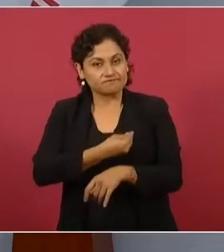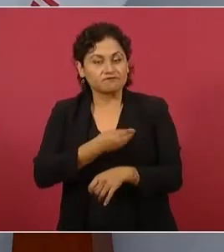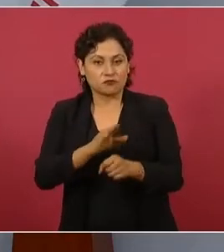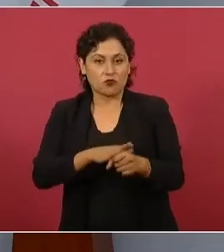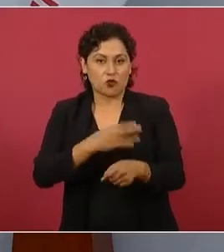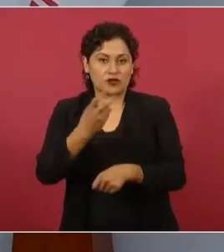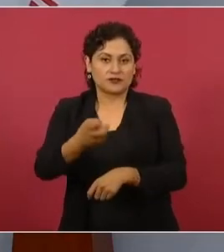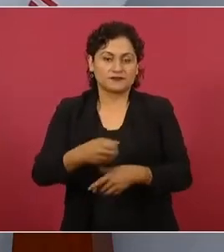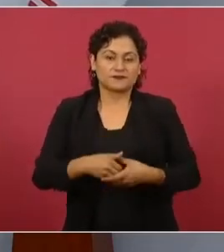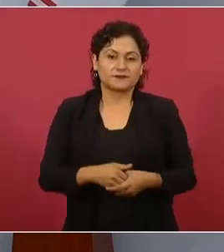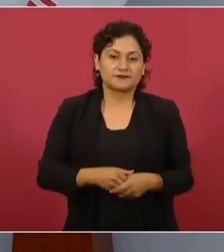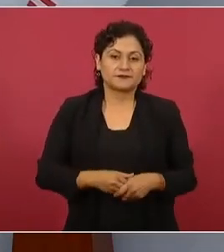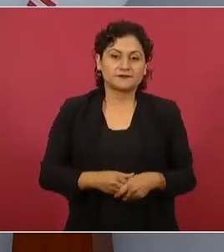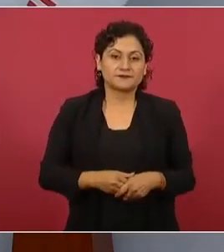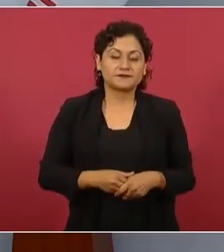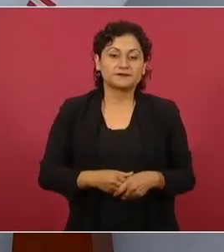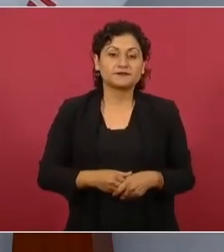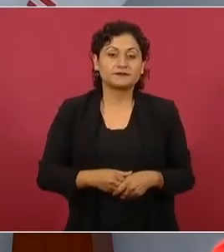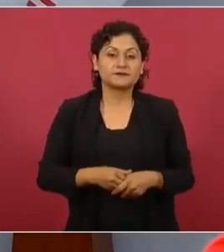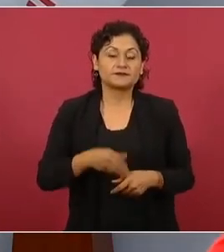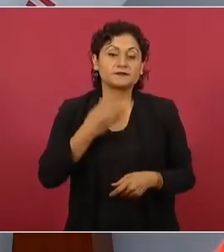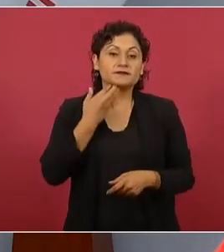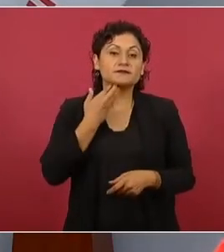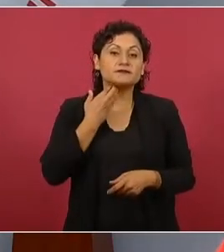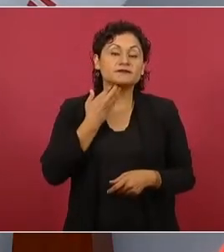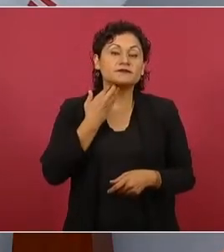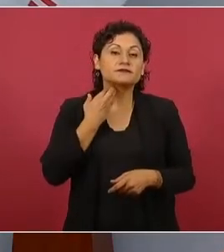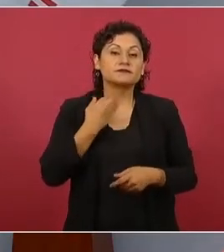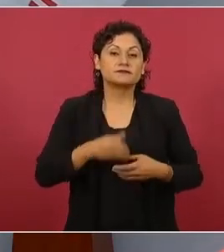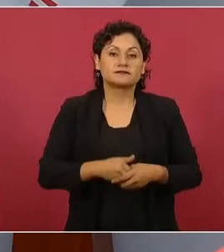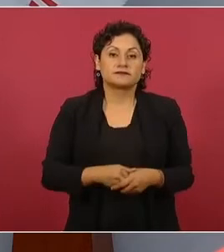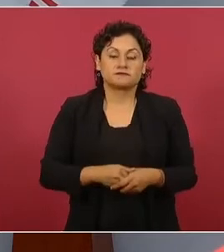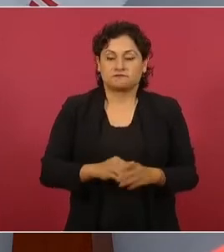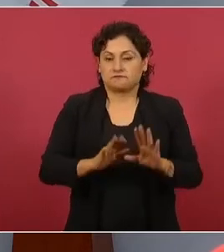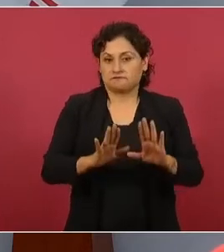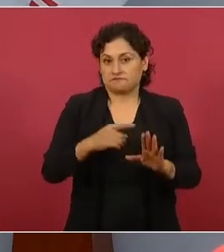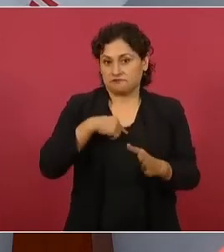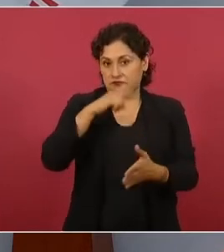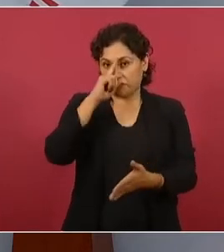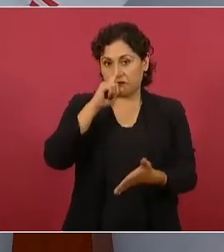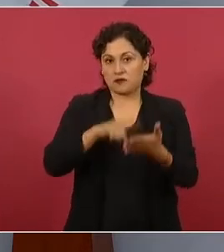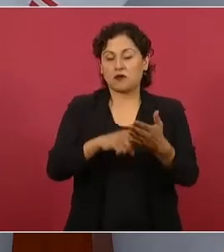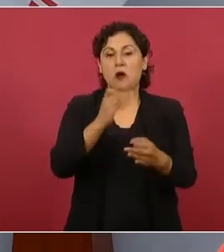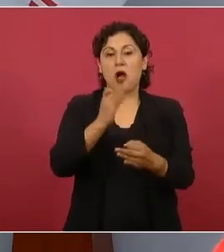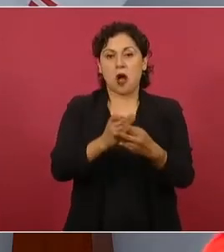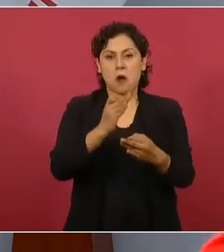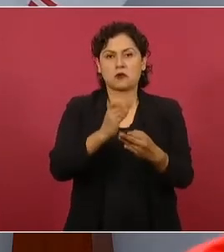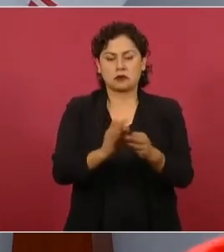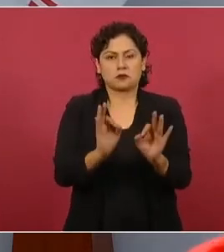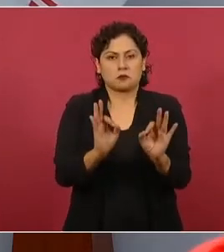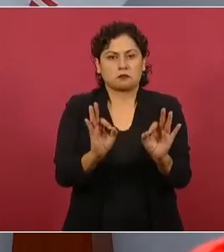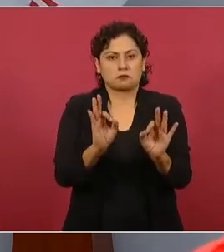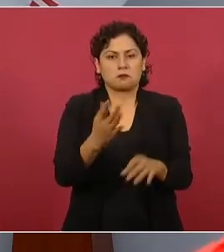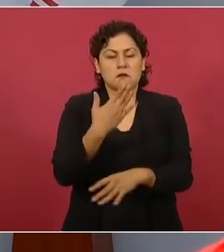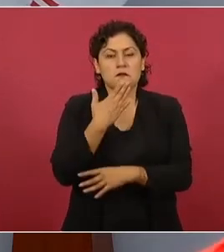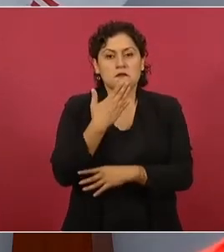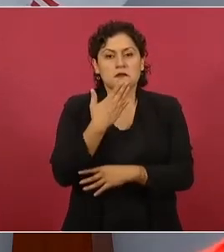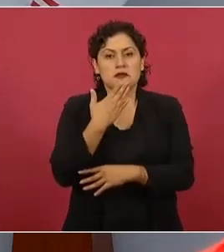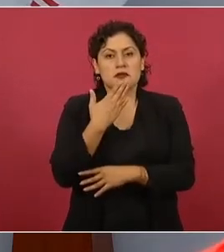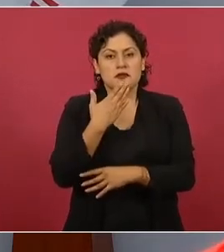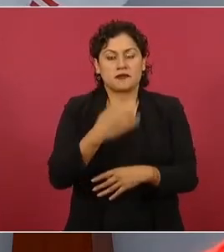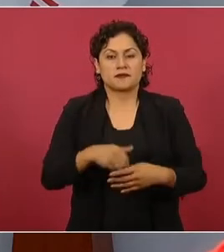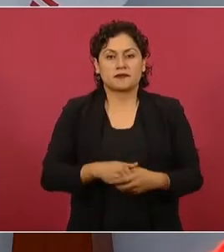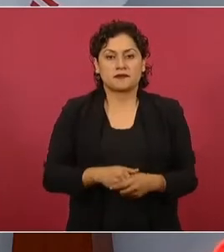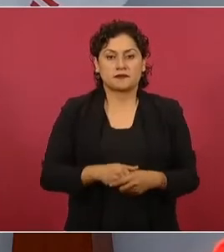Y ahora creo que está en buen momento, por lo que se ha